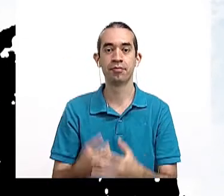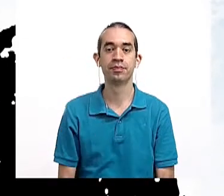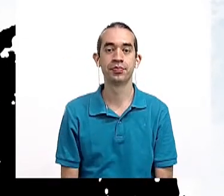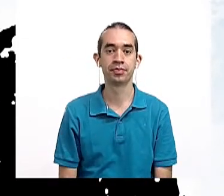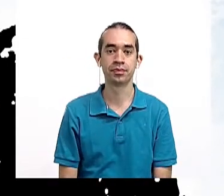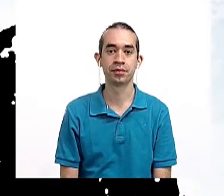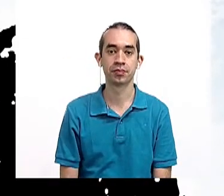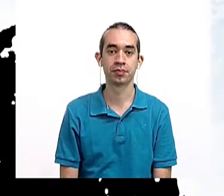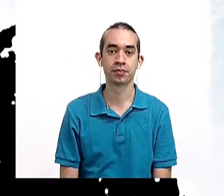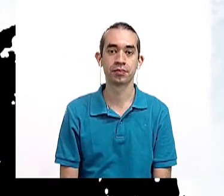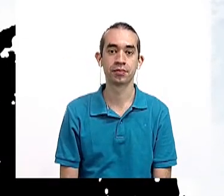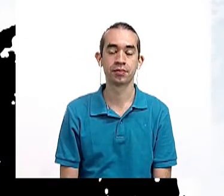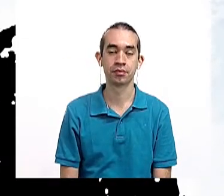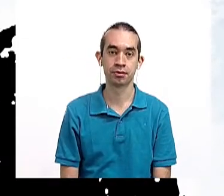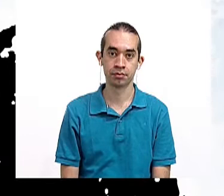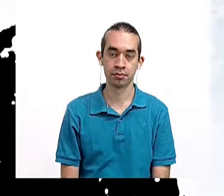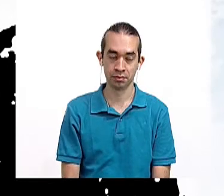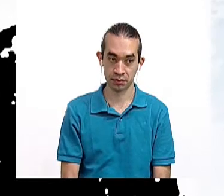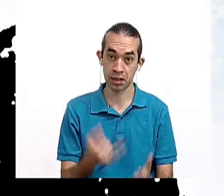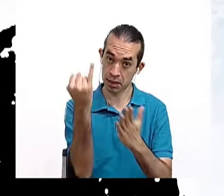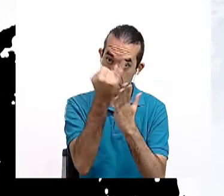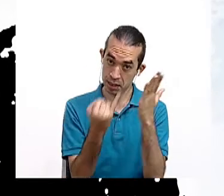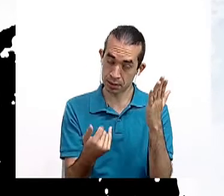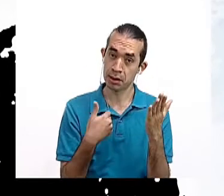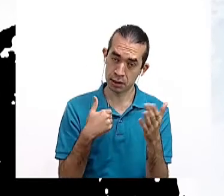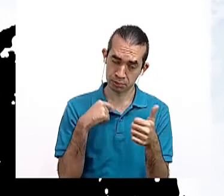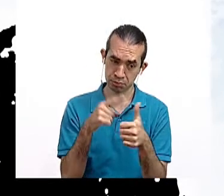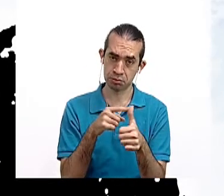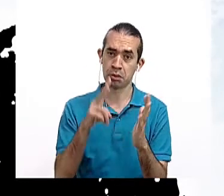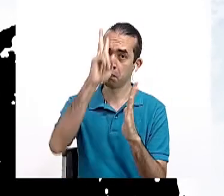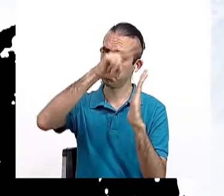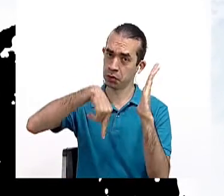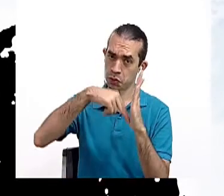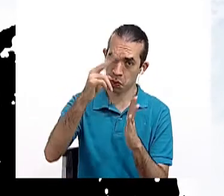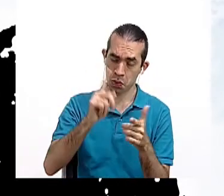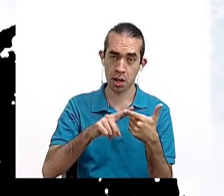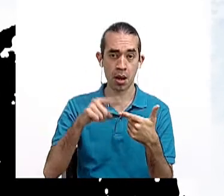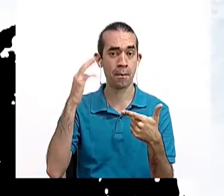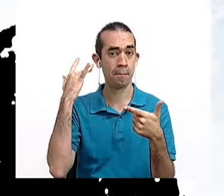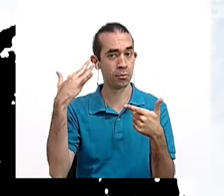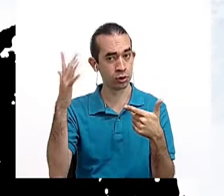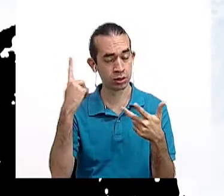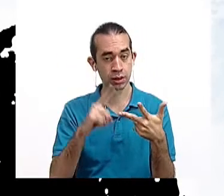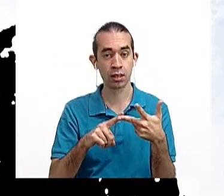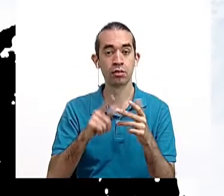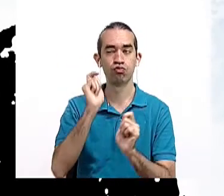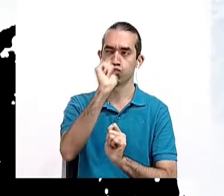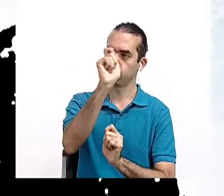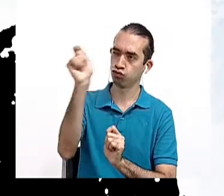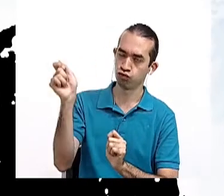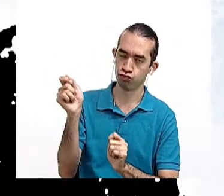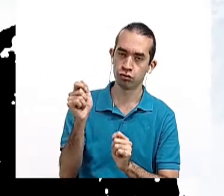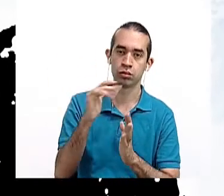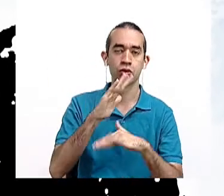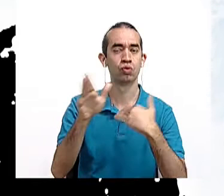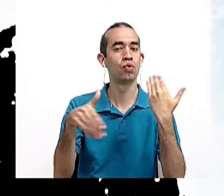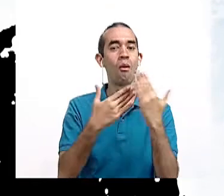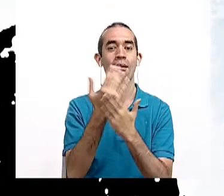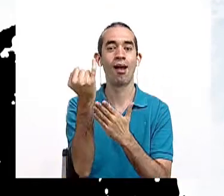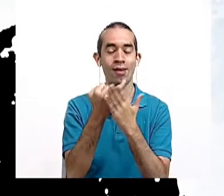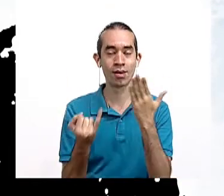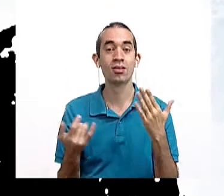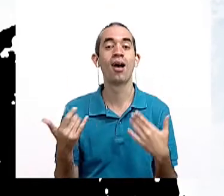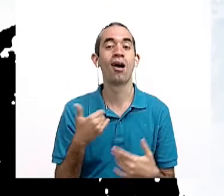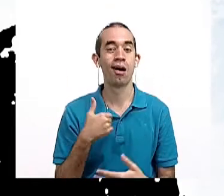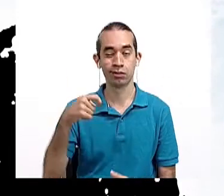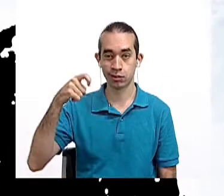es así que lo vemos en las artes, en la pintura, en la música, en la escultura. En todas las artes, esa